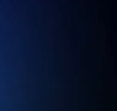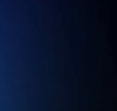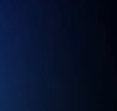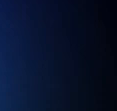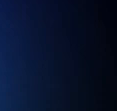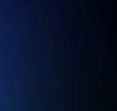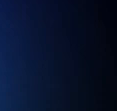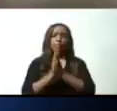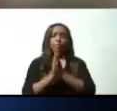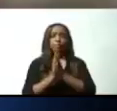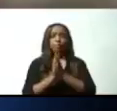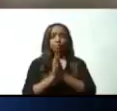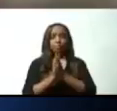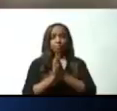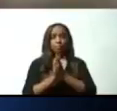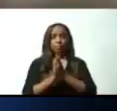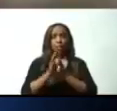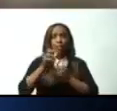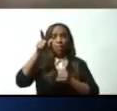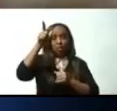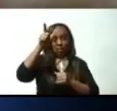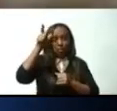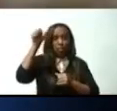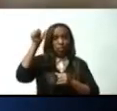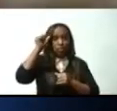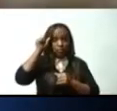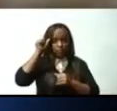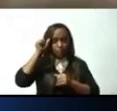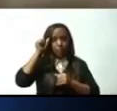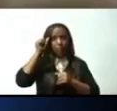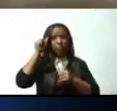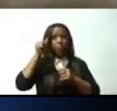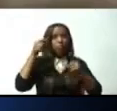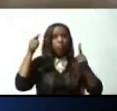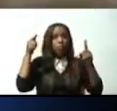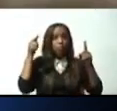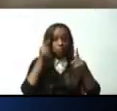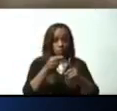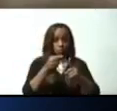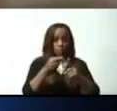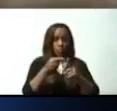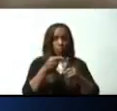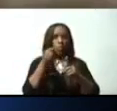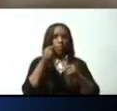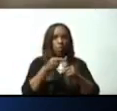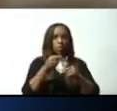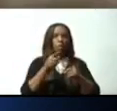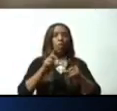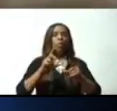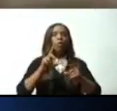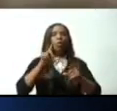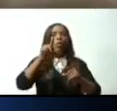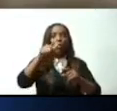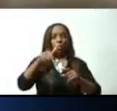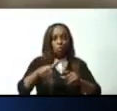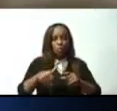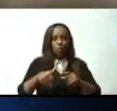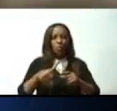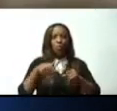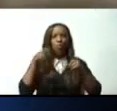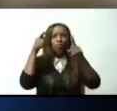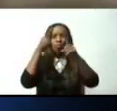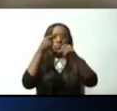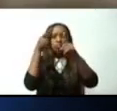también viene con la cantaleta. En virtud de que hoy es el Día Internacional de la Biblia,